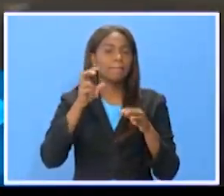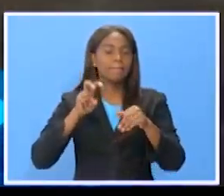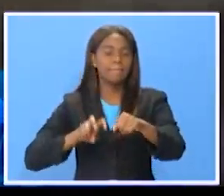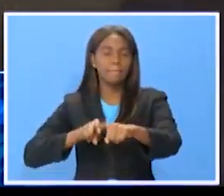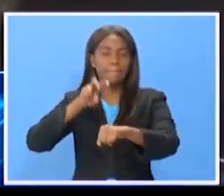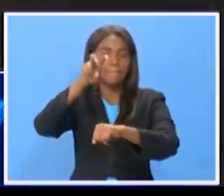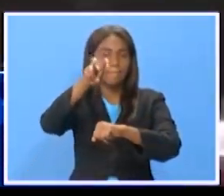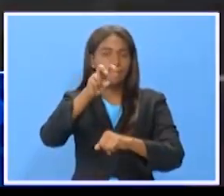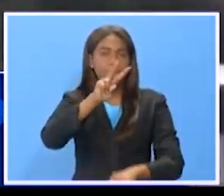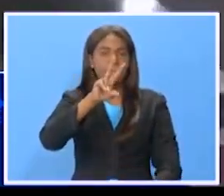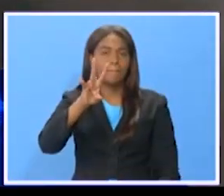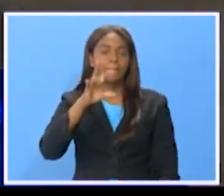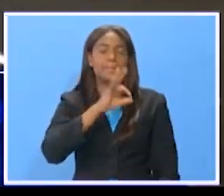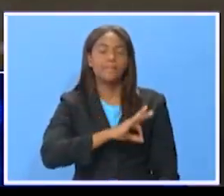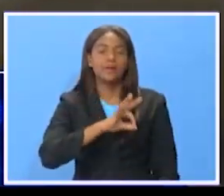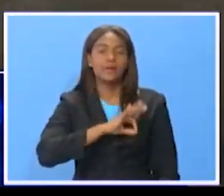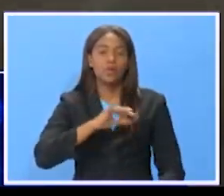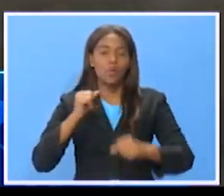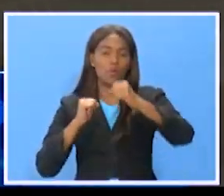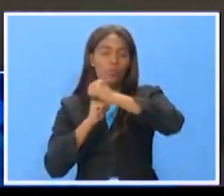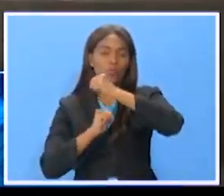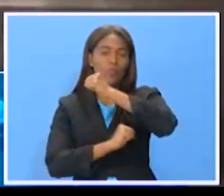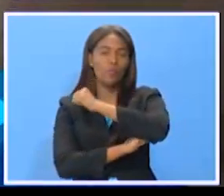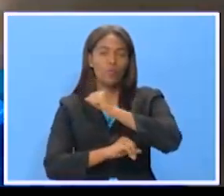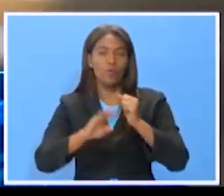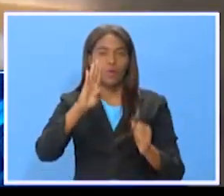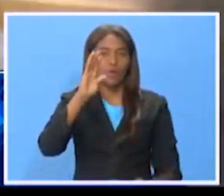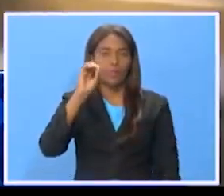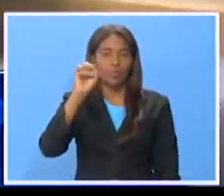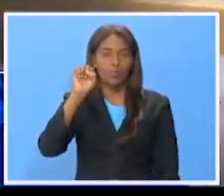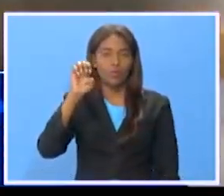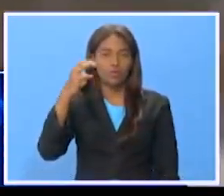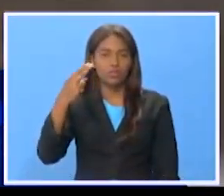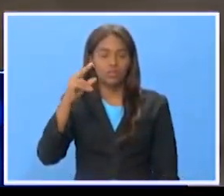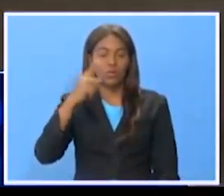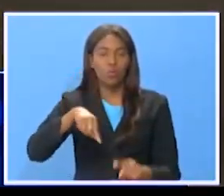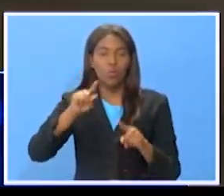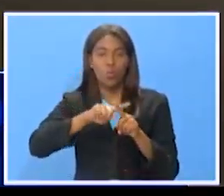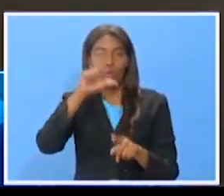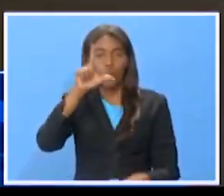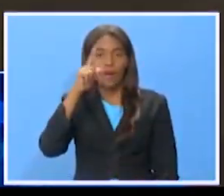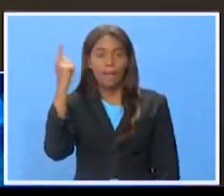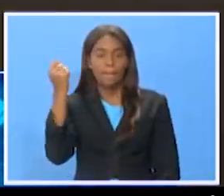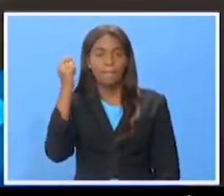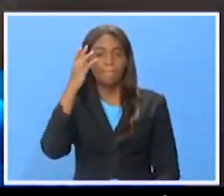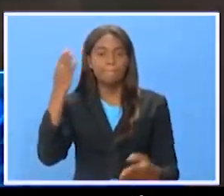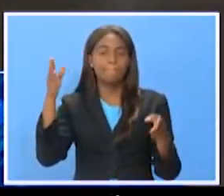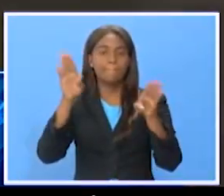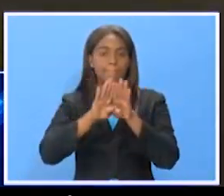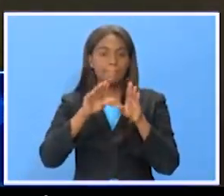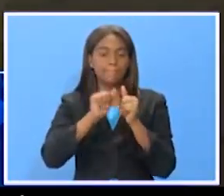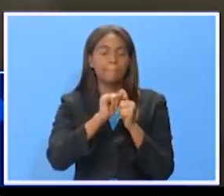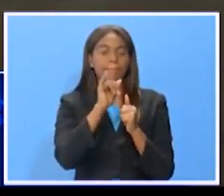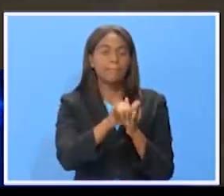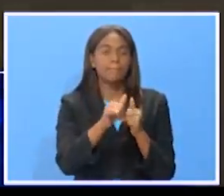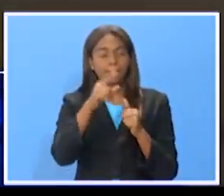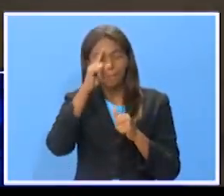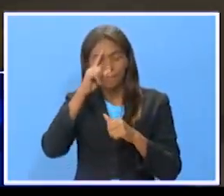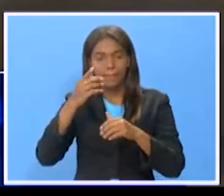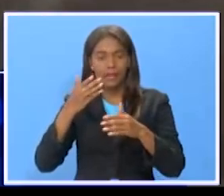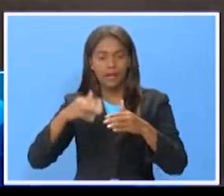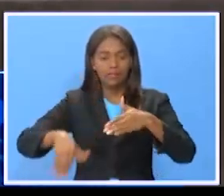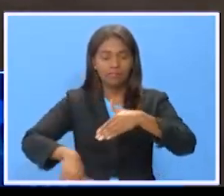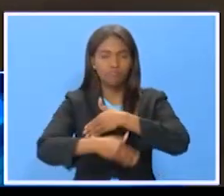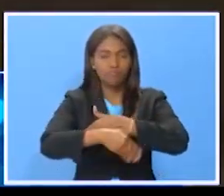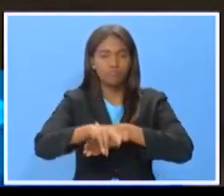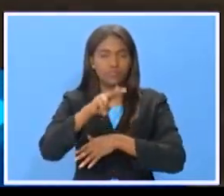de la avenida 27 de febrero y el puente Juan Bosch, mientras que lunes y martes será cerrado el paso a desnivel de la avenida